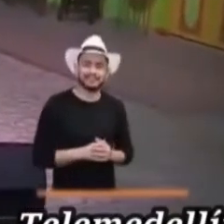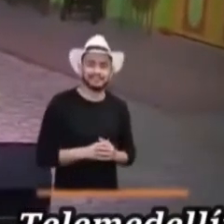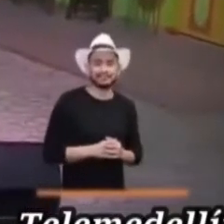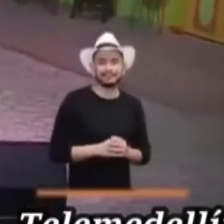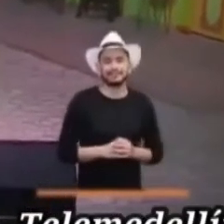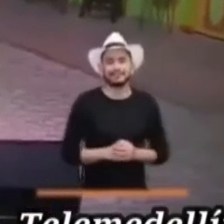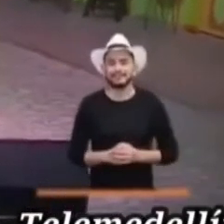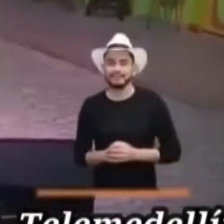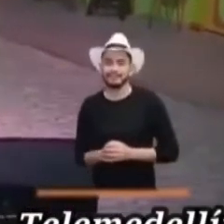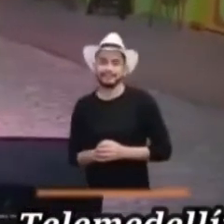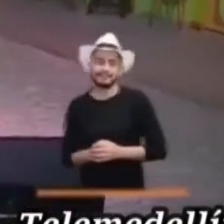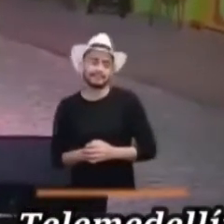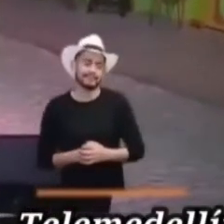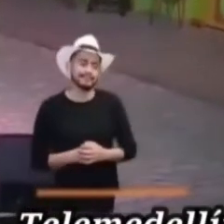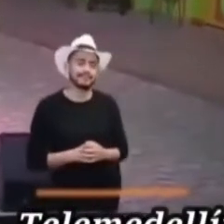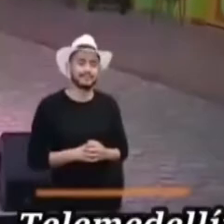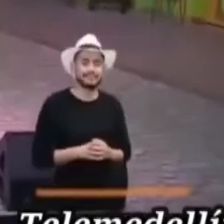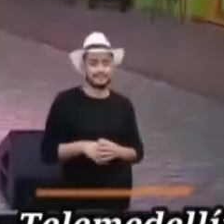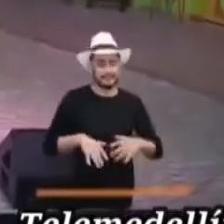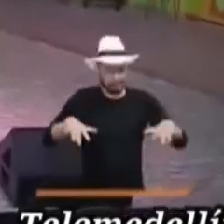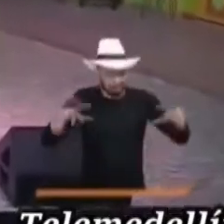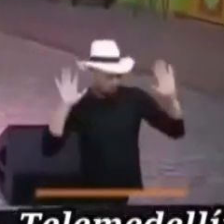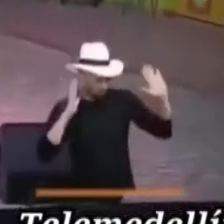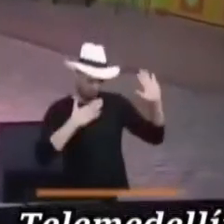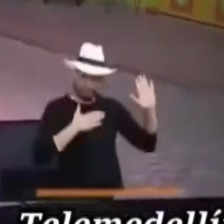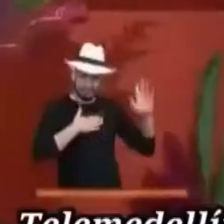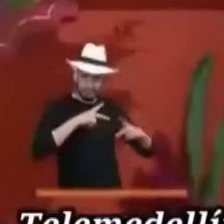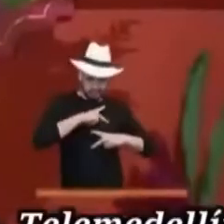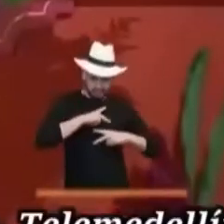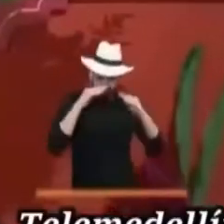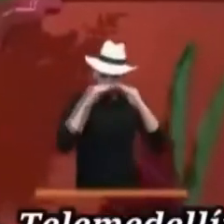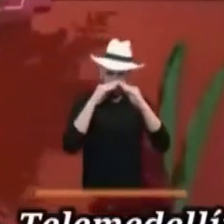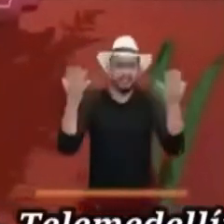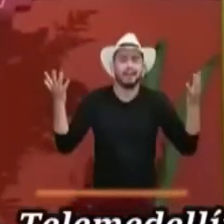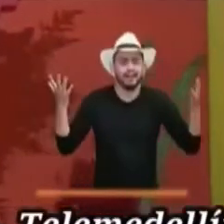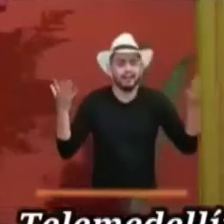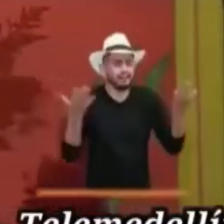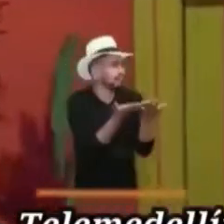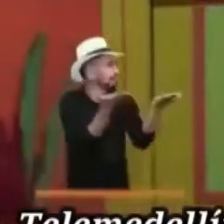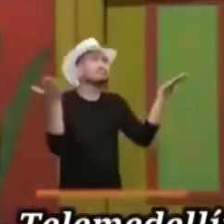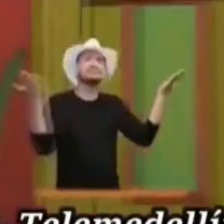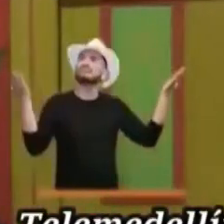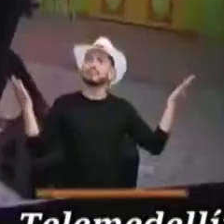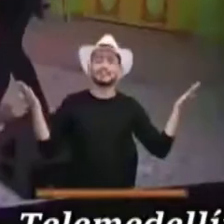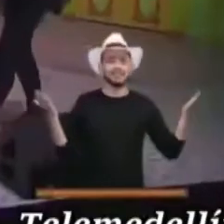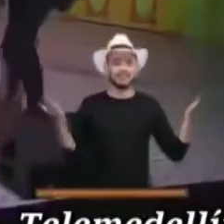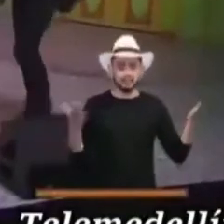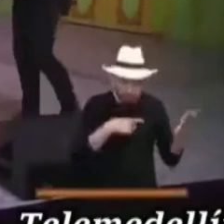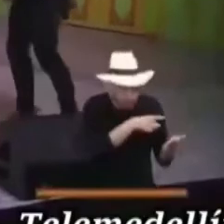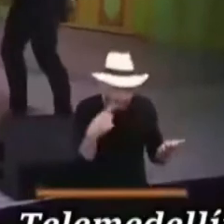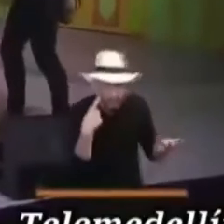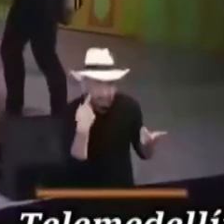Venga si la casa es suya, si conoce esta maqueta, diga cómo es que